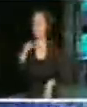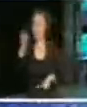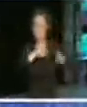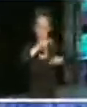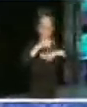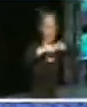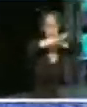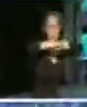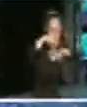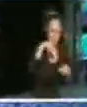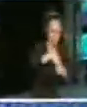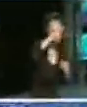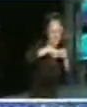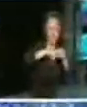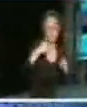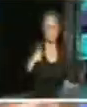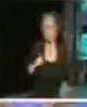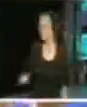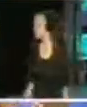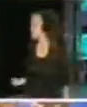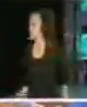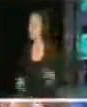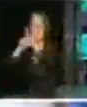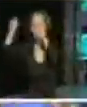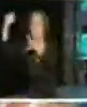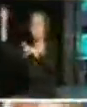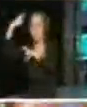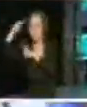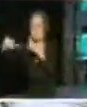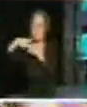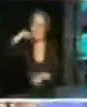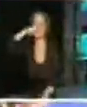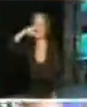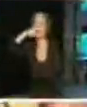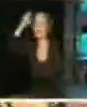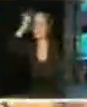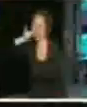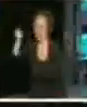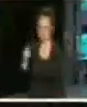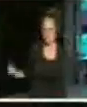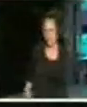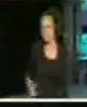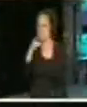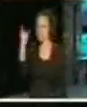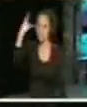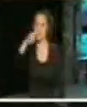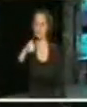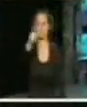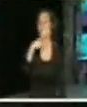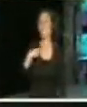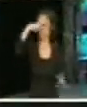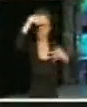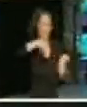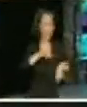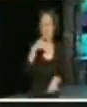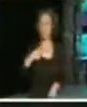en toda el sol. Y en Soria, que es un cabrón. No me llamen iluso por tener